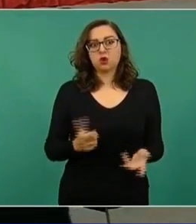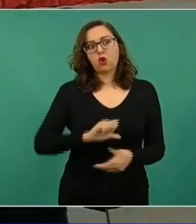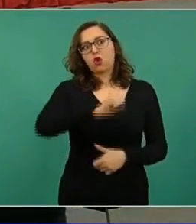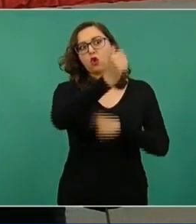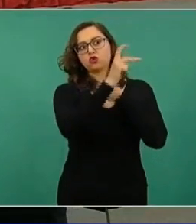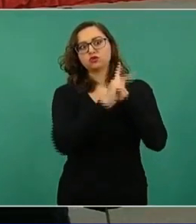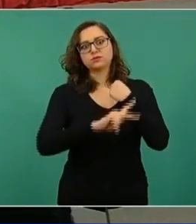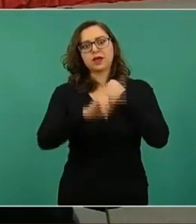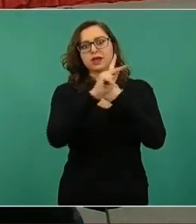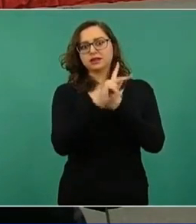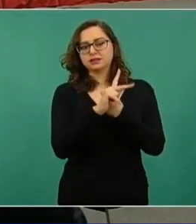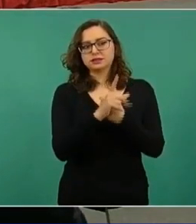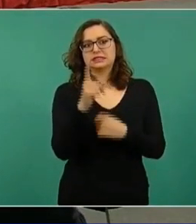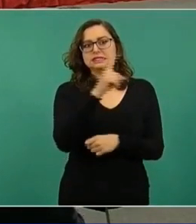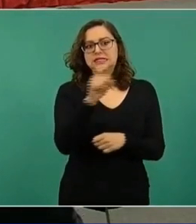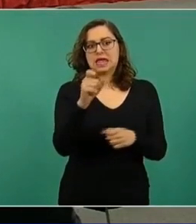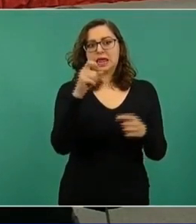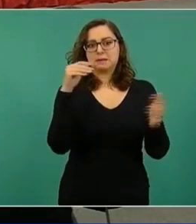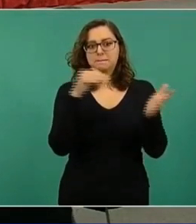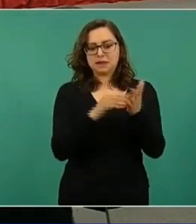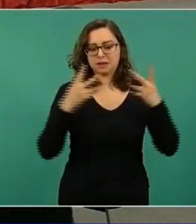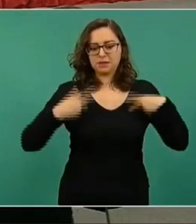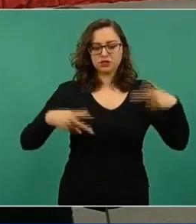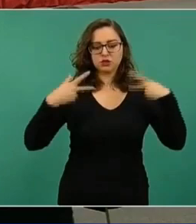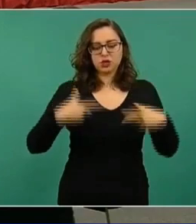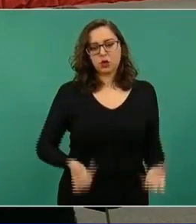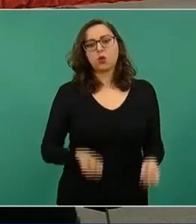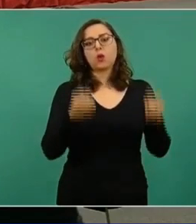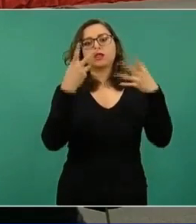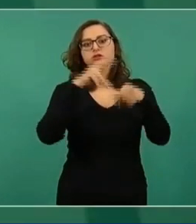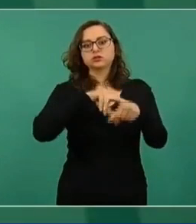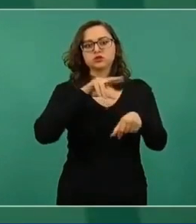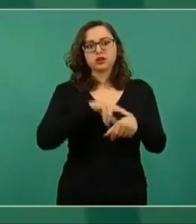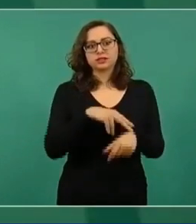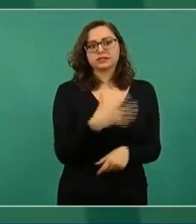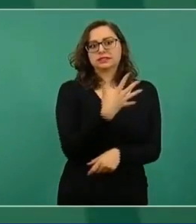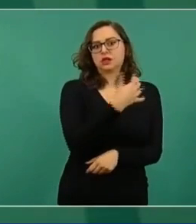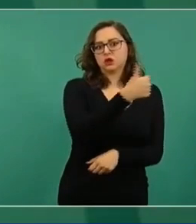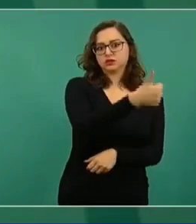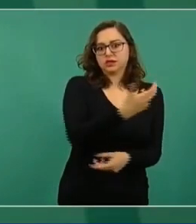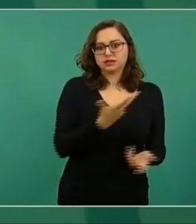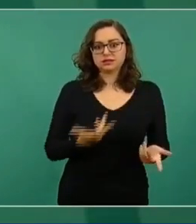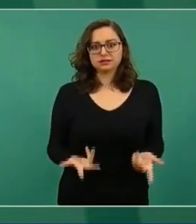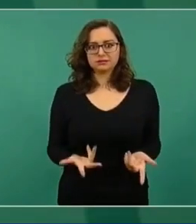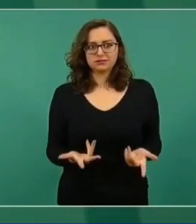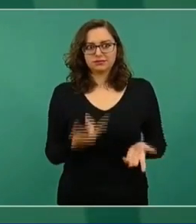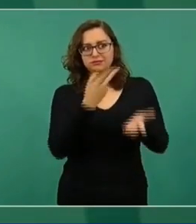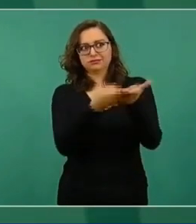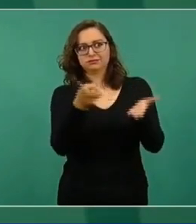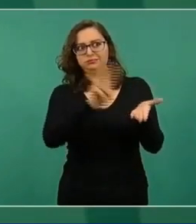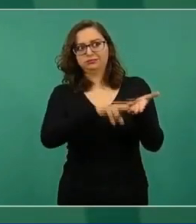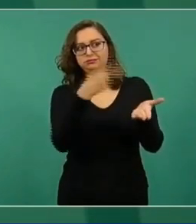o 6 por la misma cifra de habitantes. Entonces, tenemos